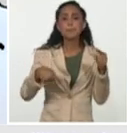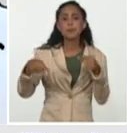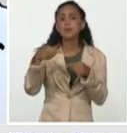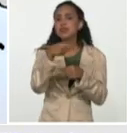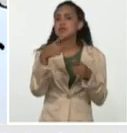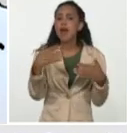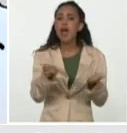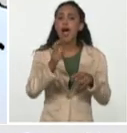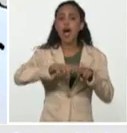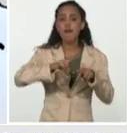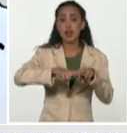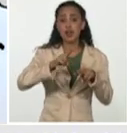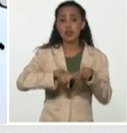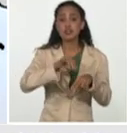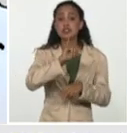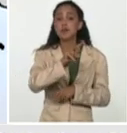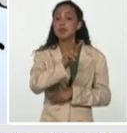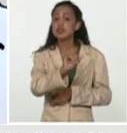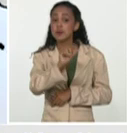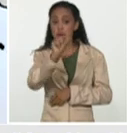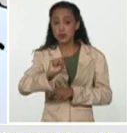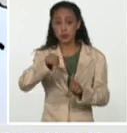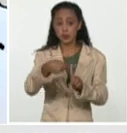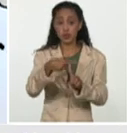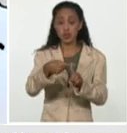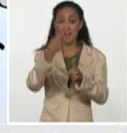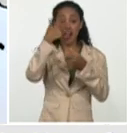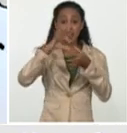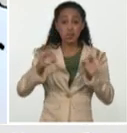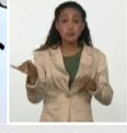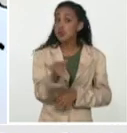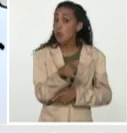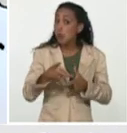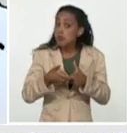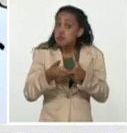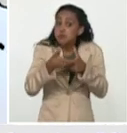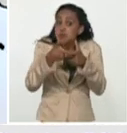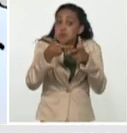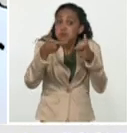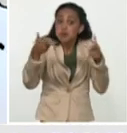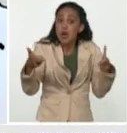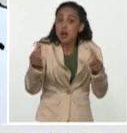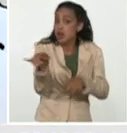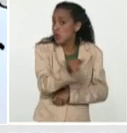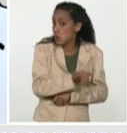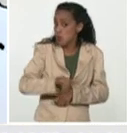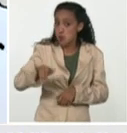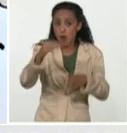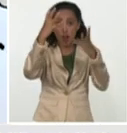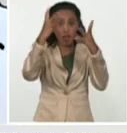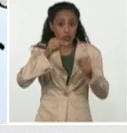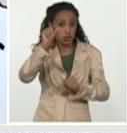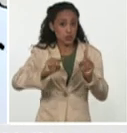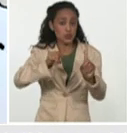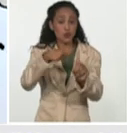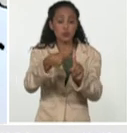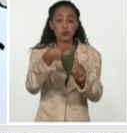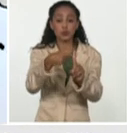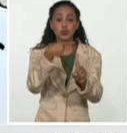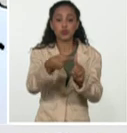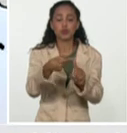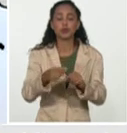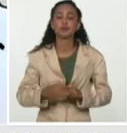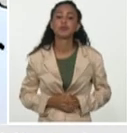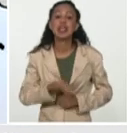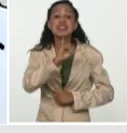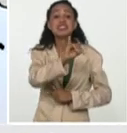626 casos. Artemisa incrementa de forma importante el número de casos, 61